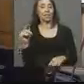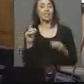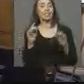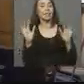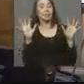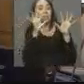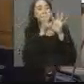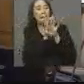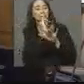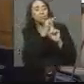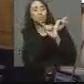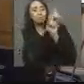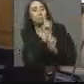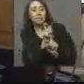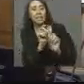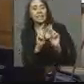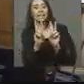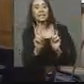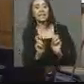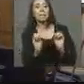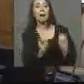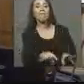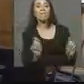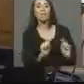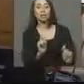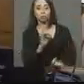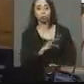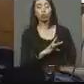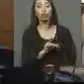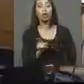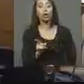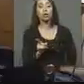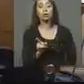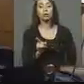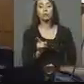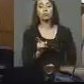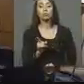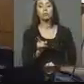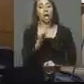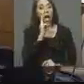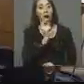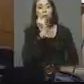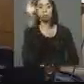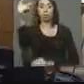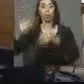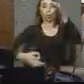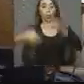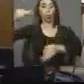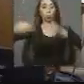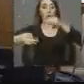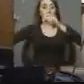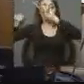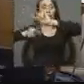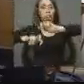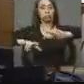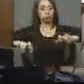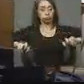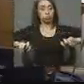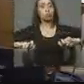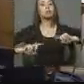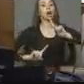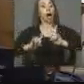relacionado a las materias de la basura en Chile. Y así lo demuestran situaciones judiciales que el día de hoy están ocurriendo, en algunos